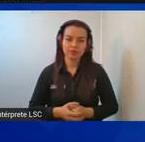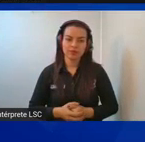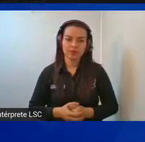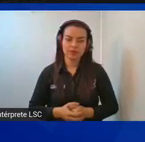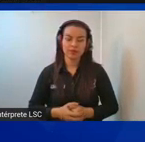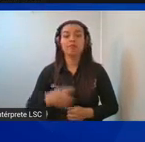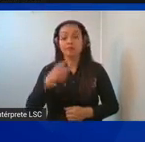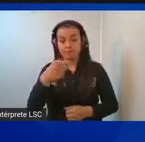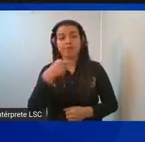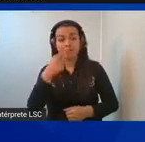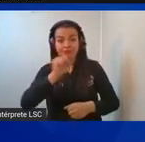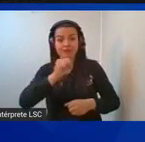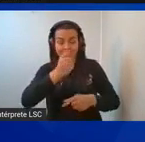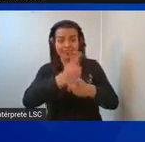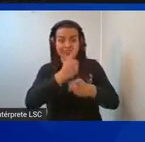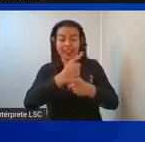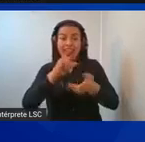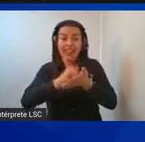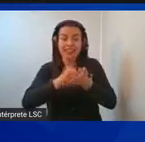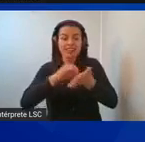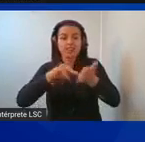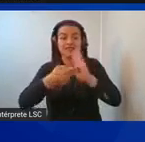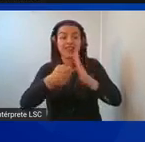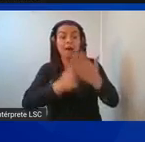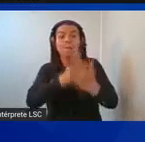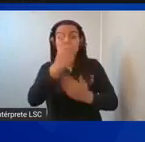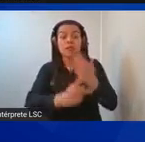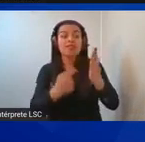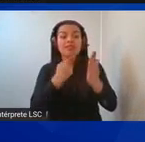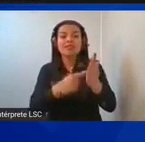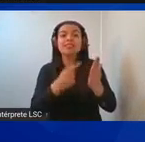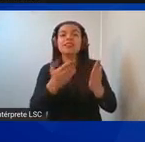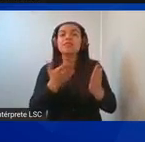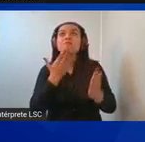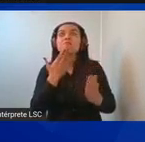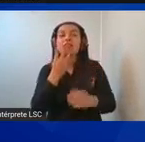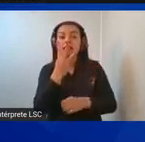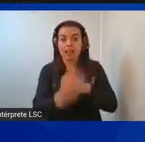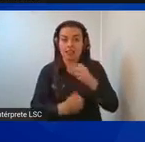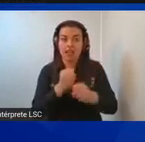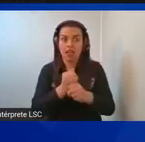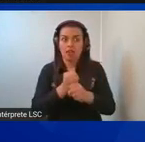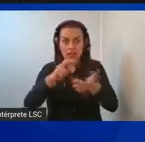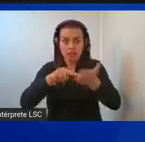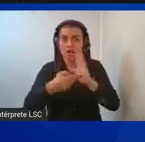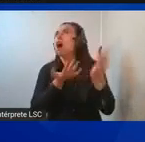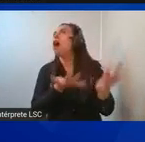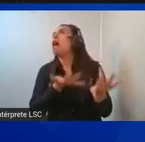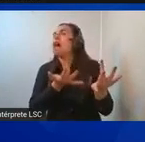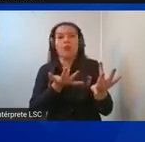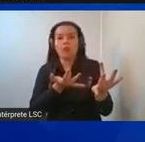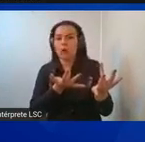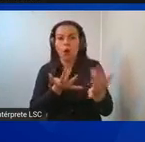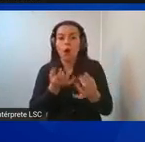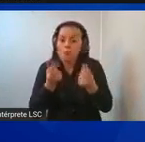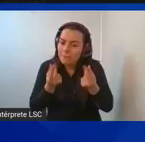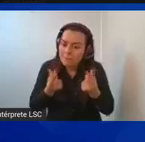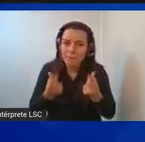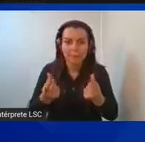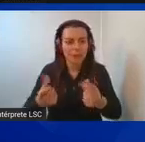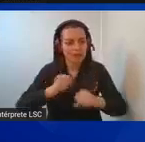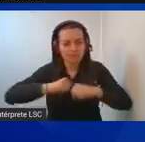Exacto, la idea no es tomarse los 3 años que define el proyecto de ley, sino buscar la reglamentación que sea mucho más breve para empezar a